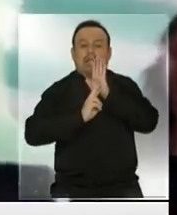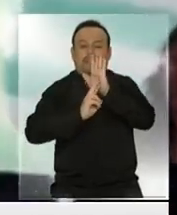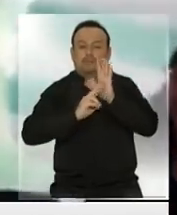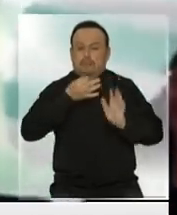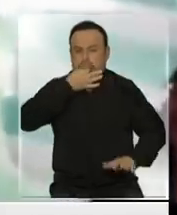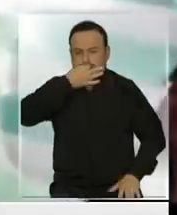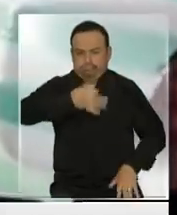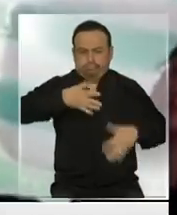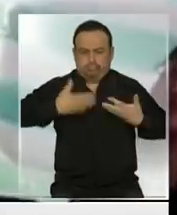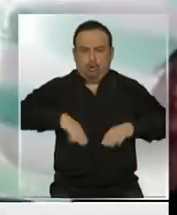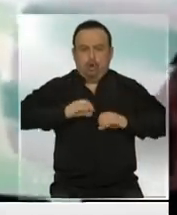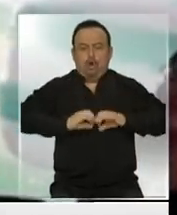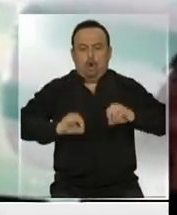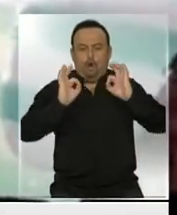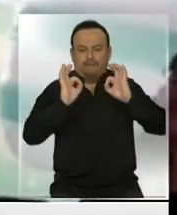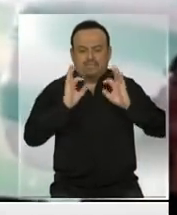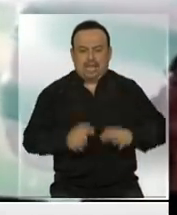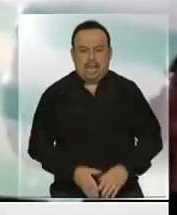ahora